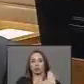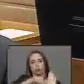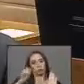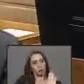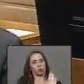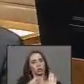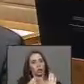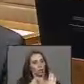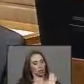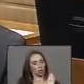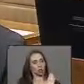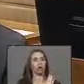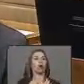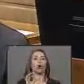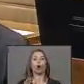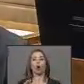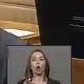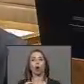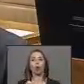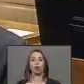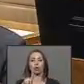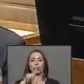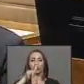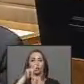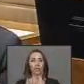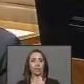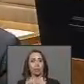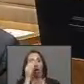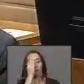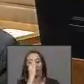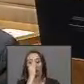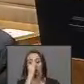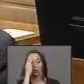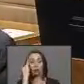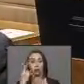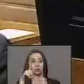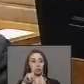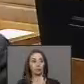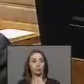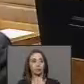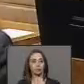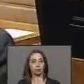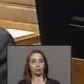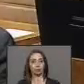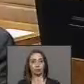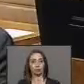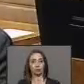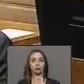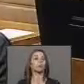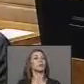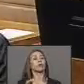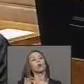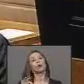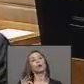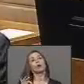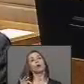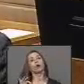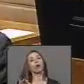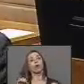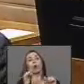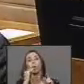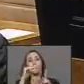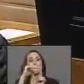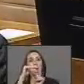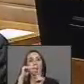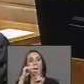pretensión, o con una rebaja sustantiva, como pudiera ser una alternativa de transacción, y una precisión más nítida respecto